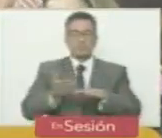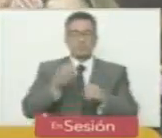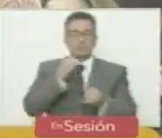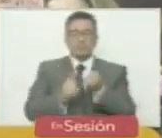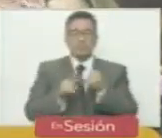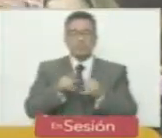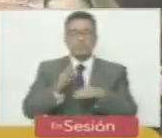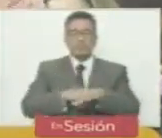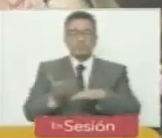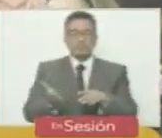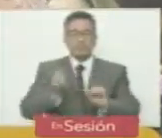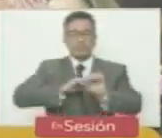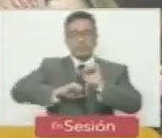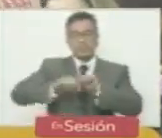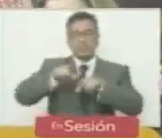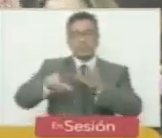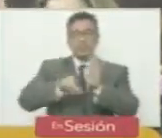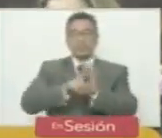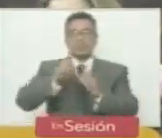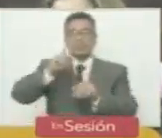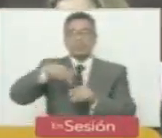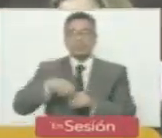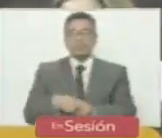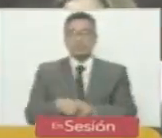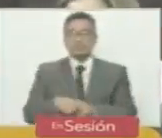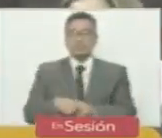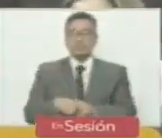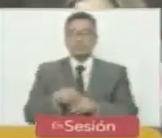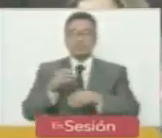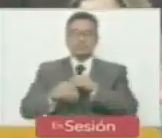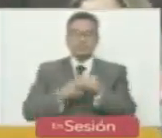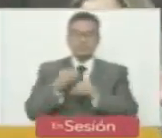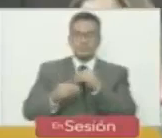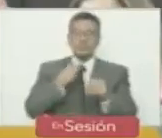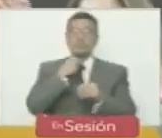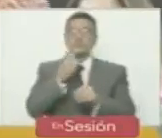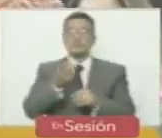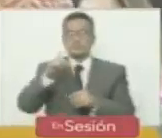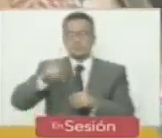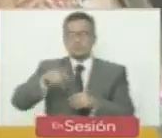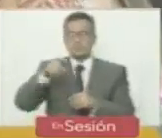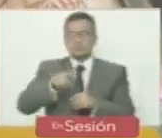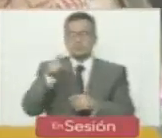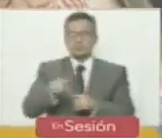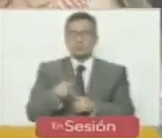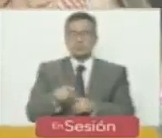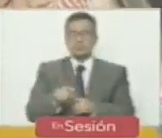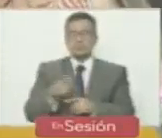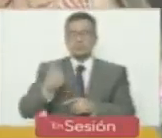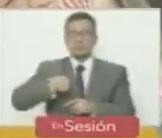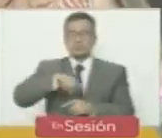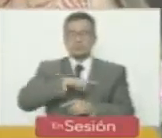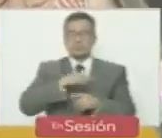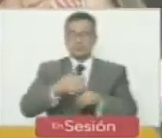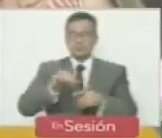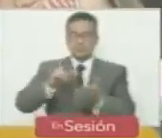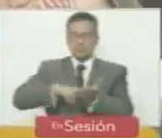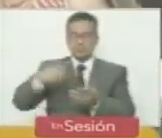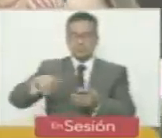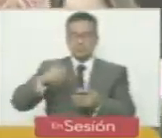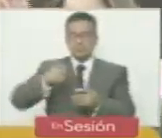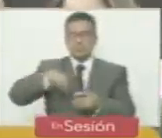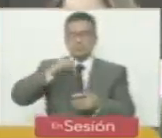terminar, porque es defender esa ley, pero también es llevar la voz necesaria de los que estamos del lado correcto de la